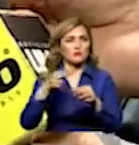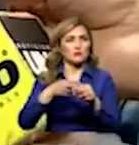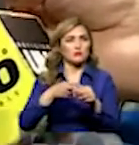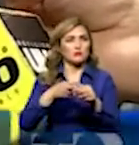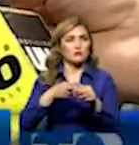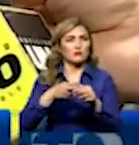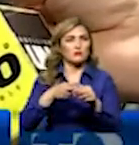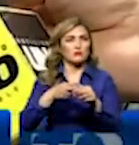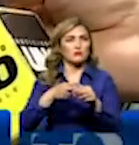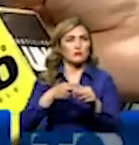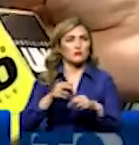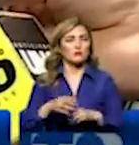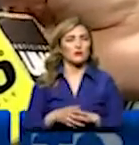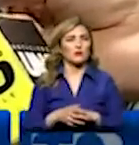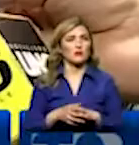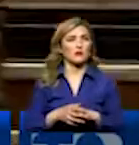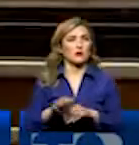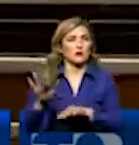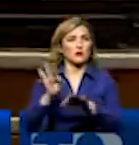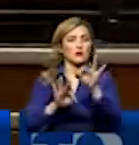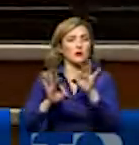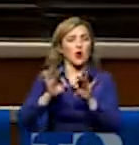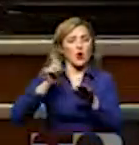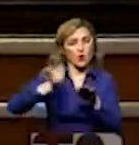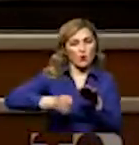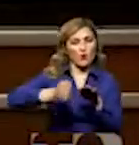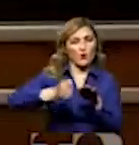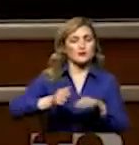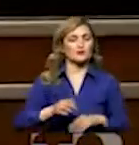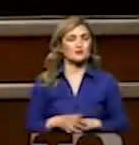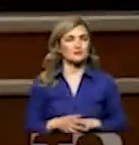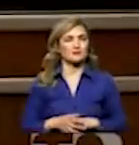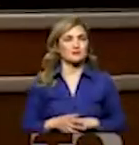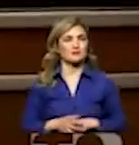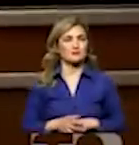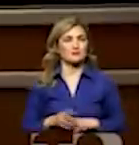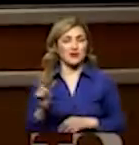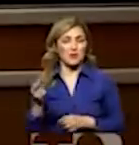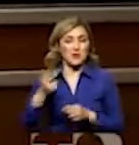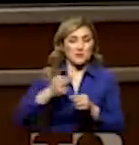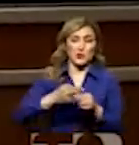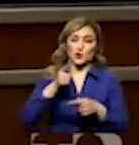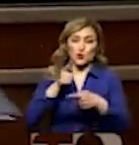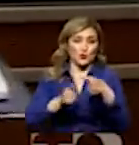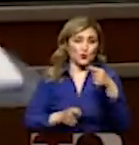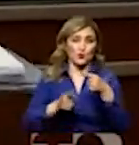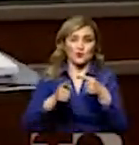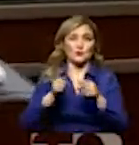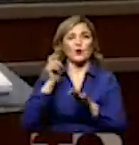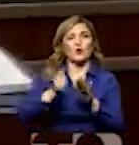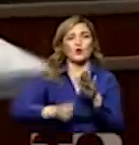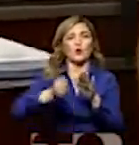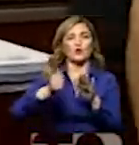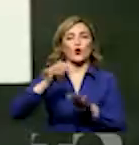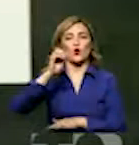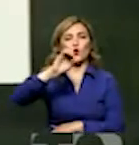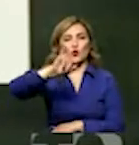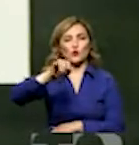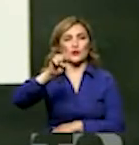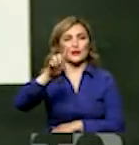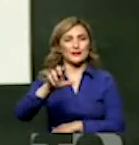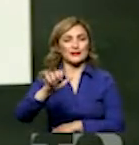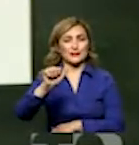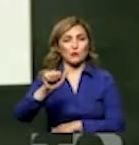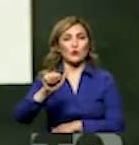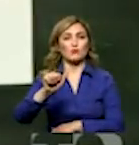méritos para la selección de jueces de Corte Nacional. Concurso en el que ya no podrá participar Paulina Aguirre ni el juez Álvaro Ojeda, puesto